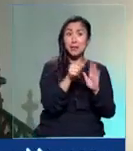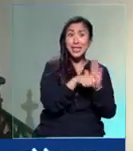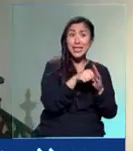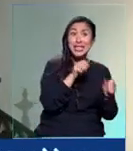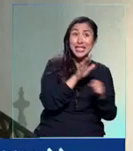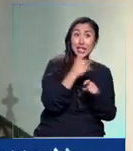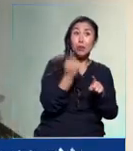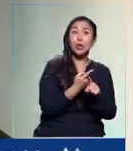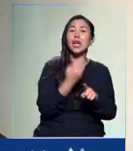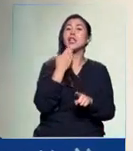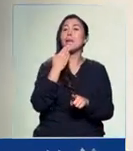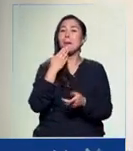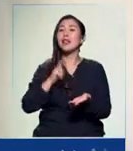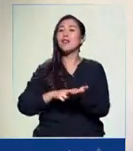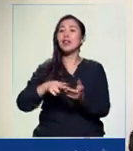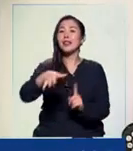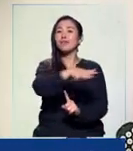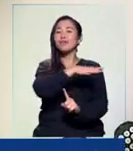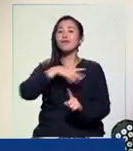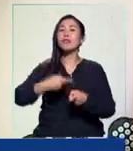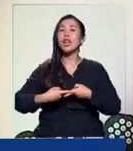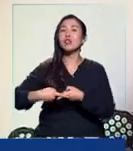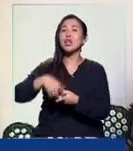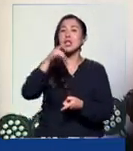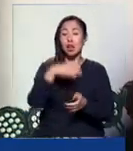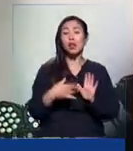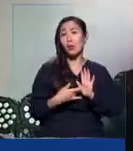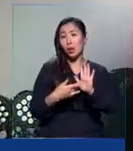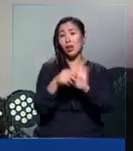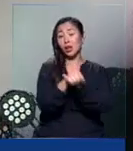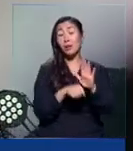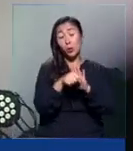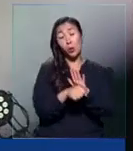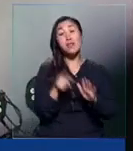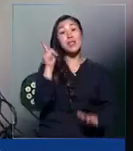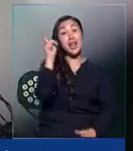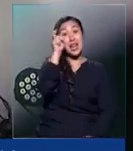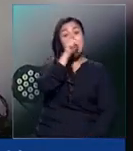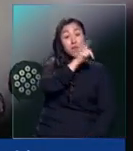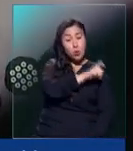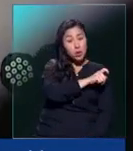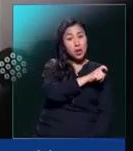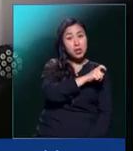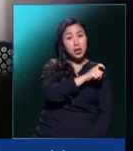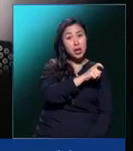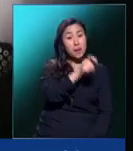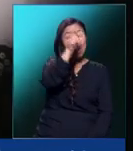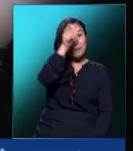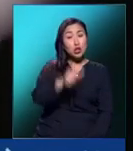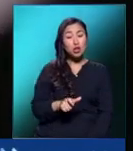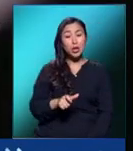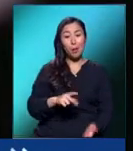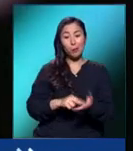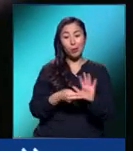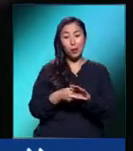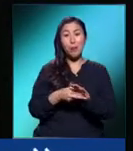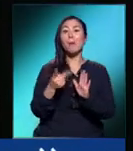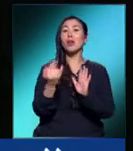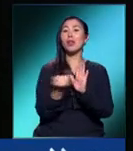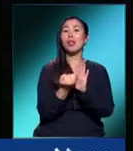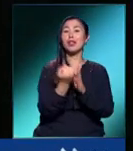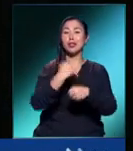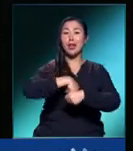la realidad de la sociedad chilena que está retratada en esta película, de las dificultades que viven las personas por su identidad de género hasta el día de hoy.